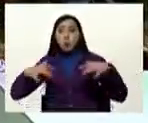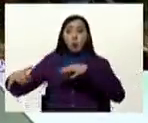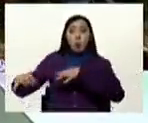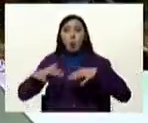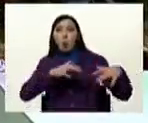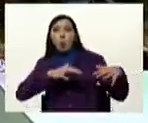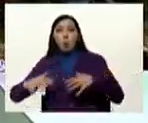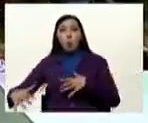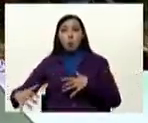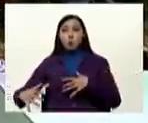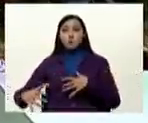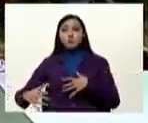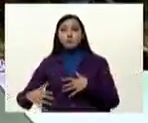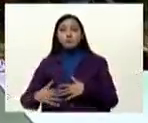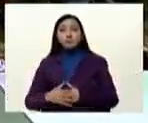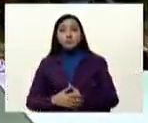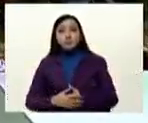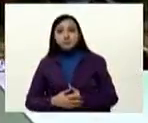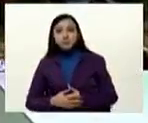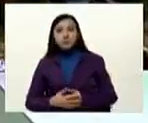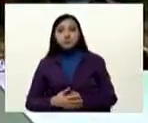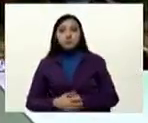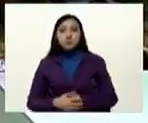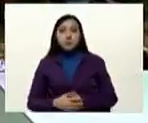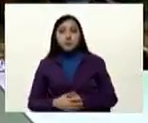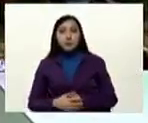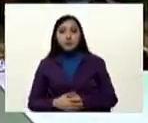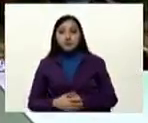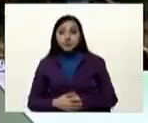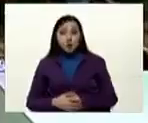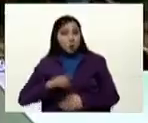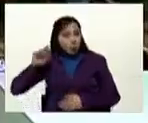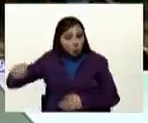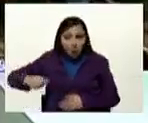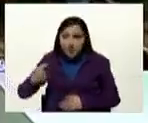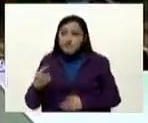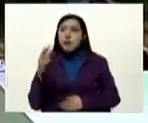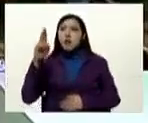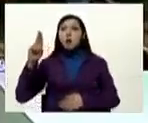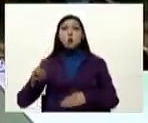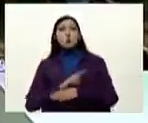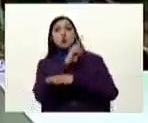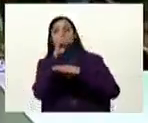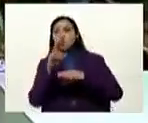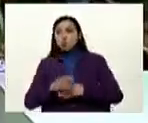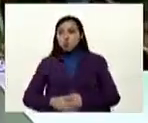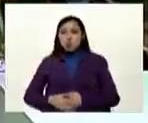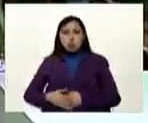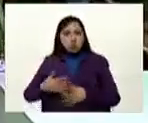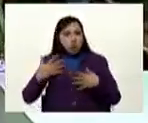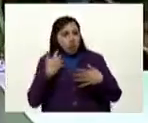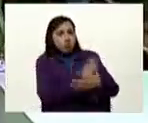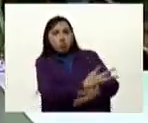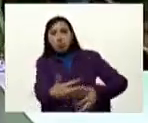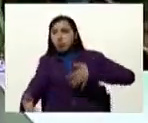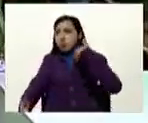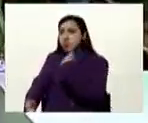y con mosquete, y espada, y cuerpo, sangre.